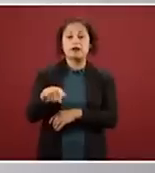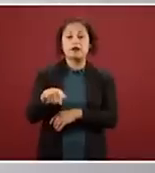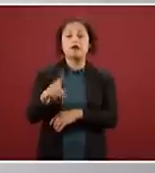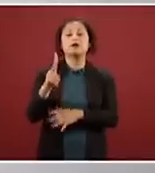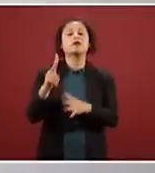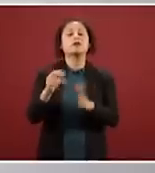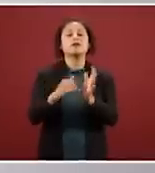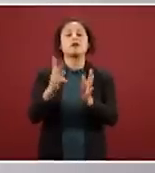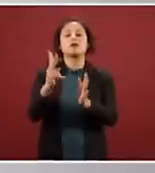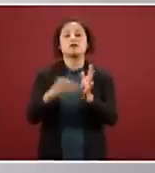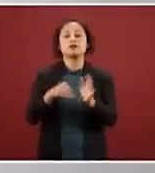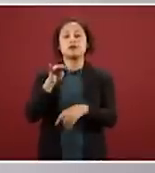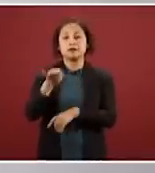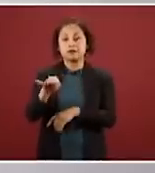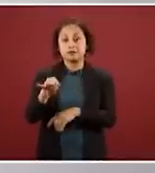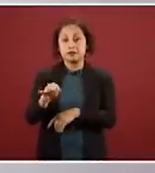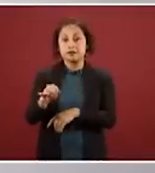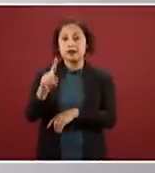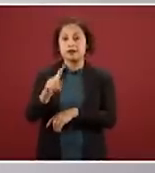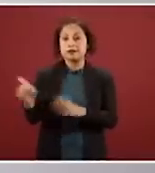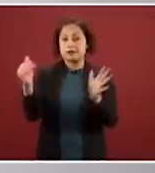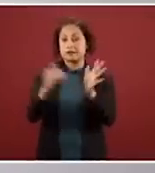de la Guardia Nacional,